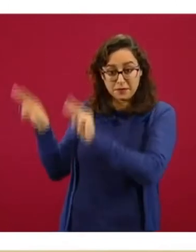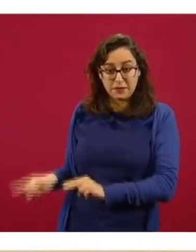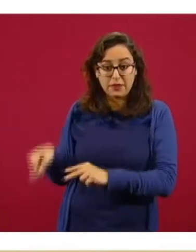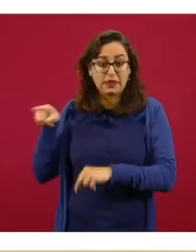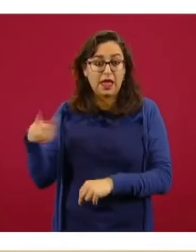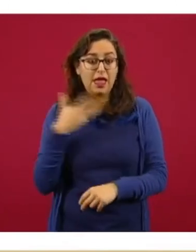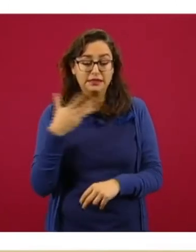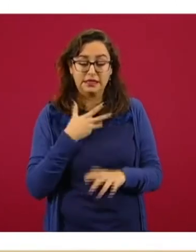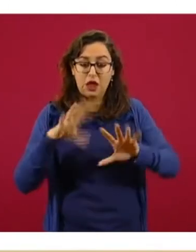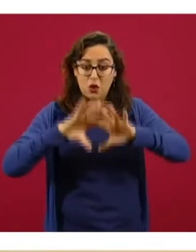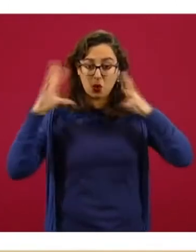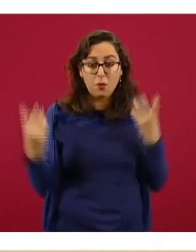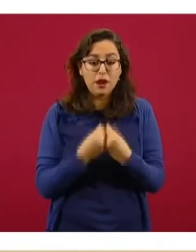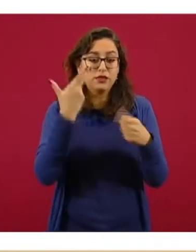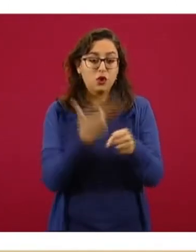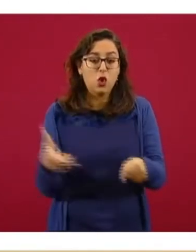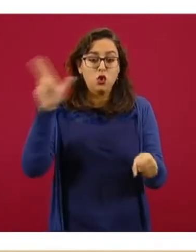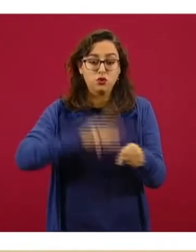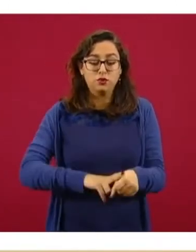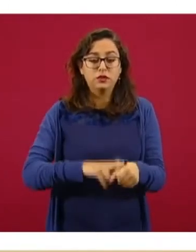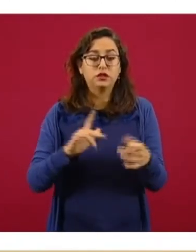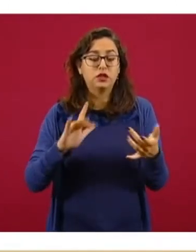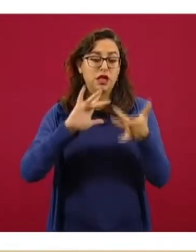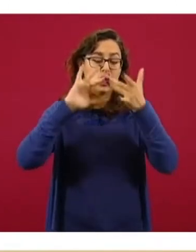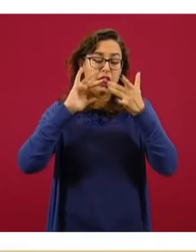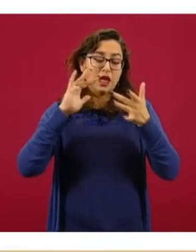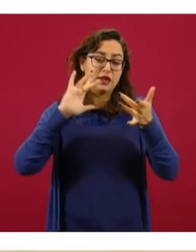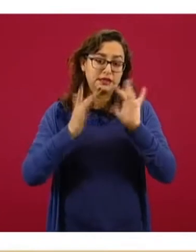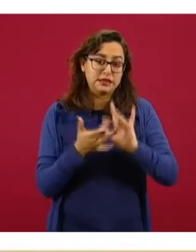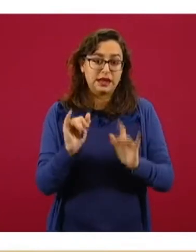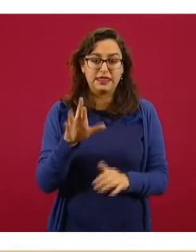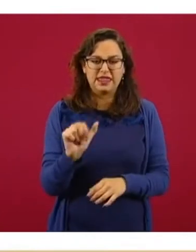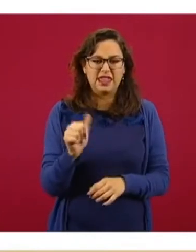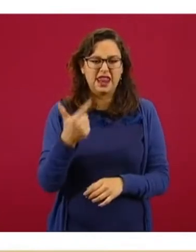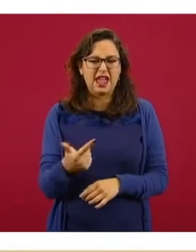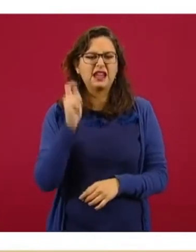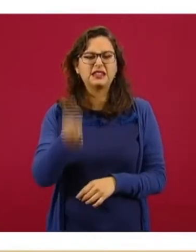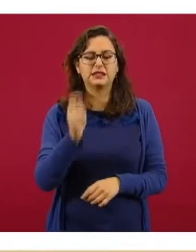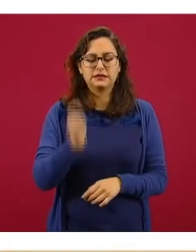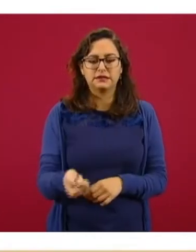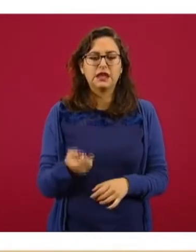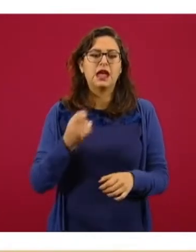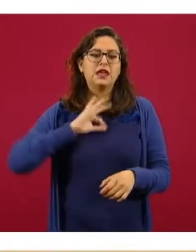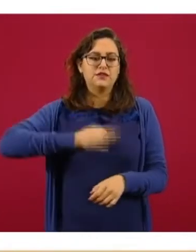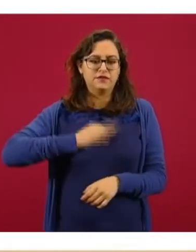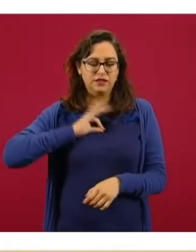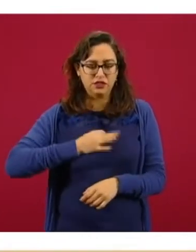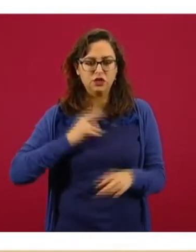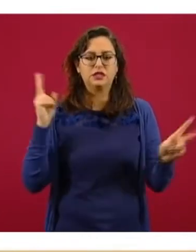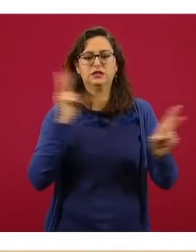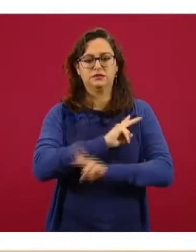las unidades médicas de la red IRAG. IRAG quiere decir infección respiratoria aguda grave. Llegamos a un máximo